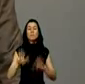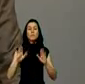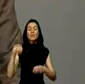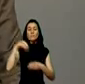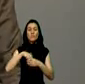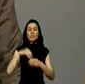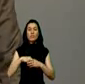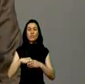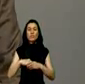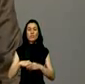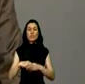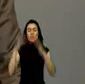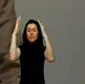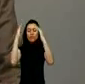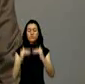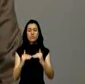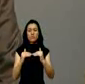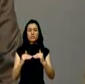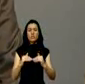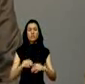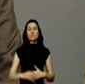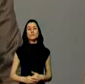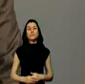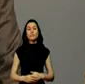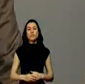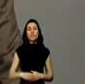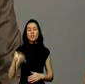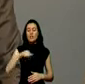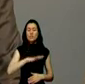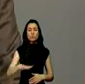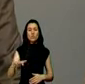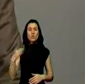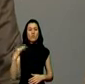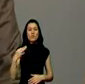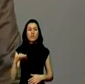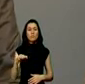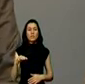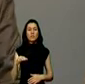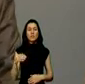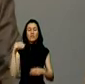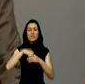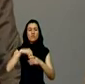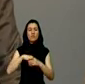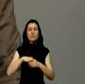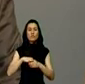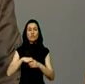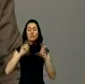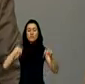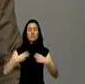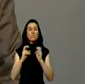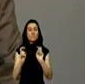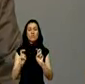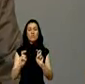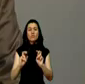edificio se va abajo totalmente. Para que se haga una idea, solo va a quedar el suelo. Por dentro lo vamos a actuar absolutamente en su totalidad.